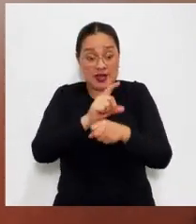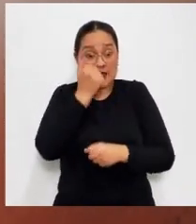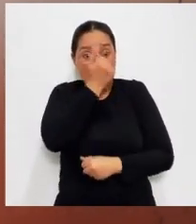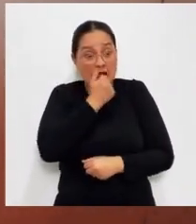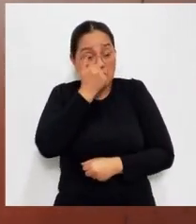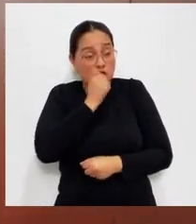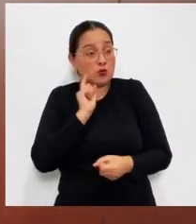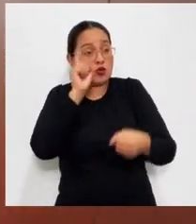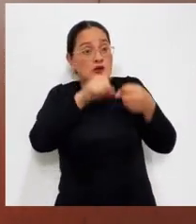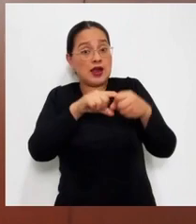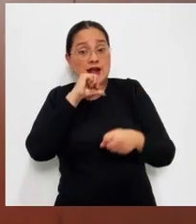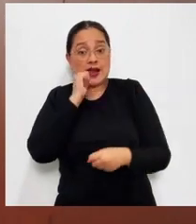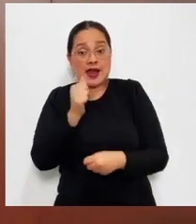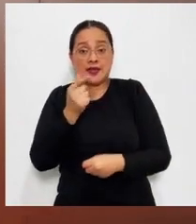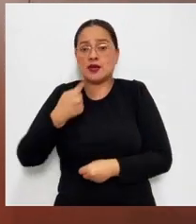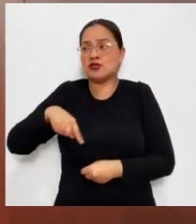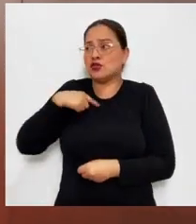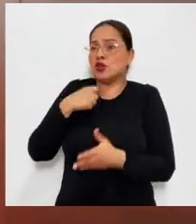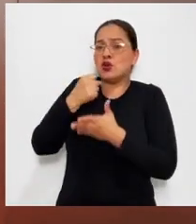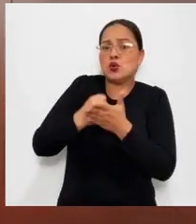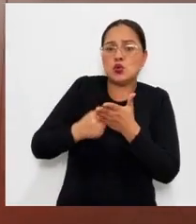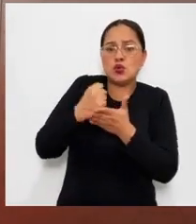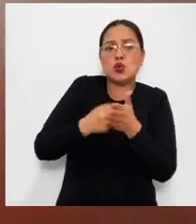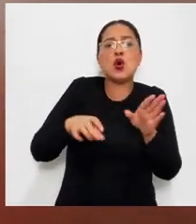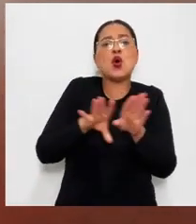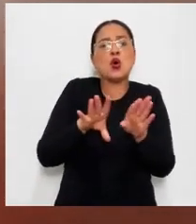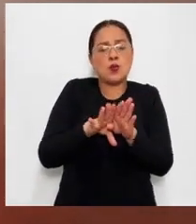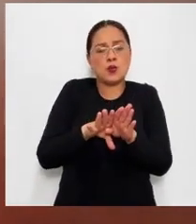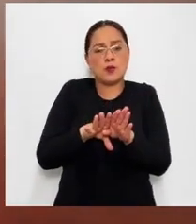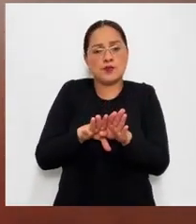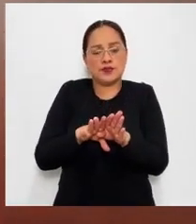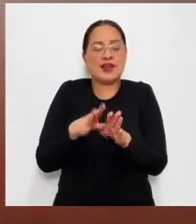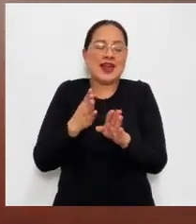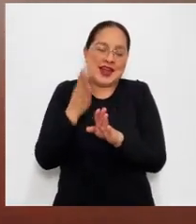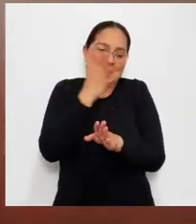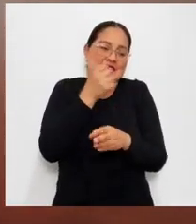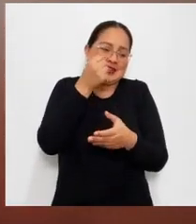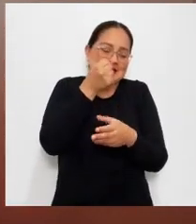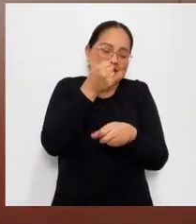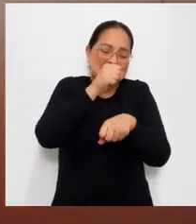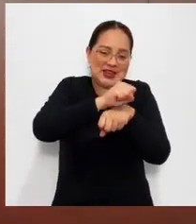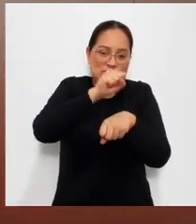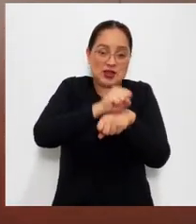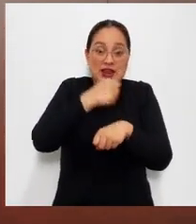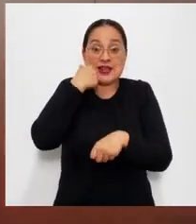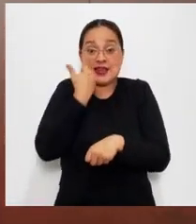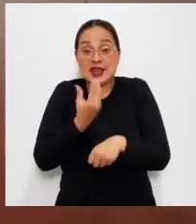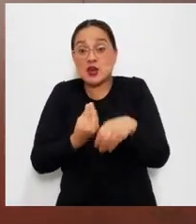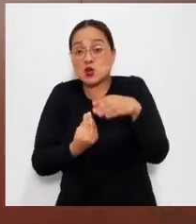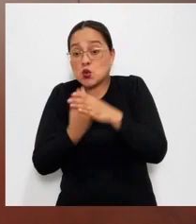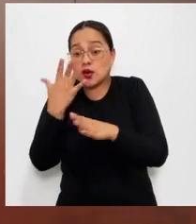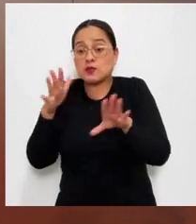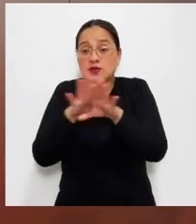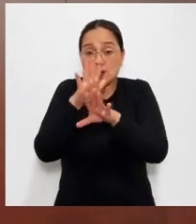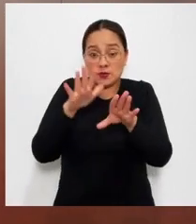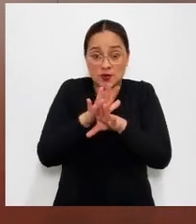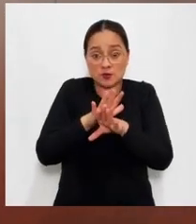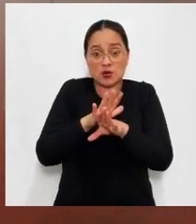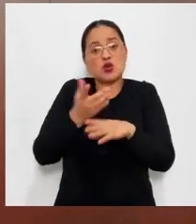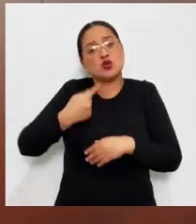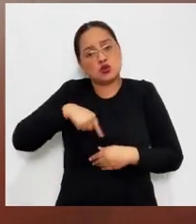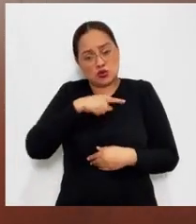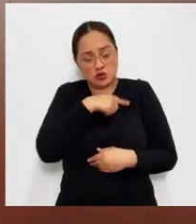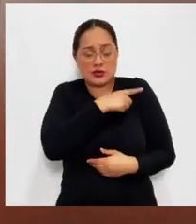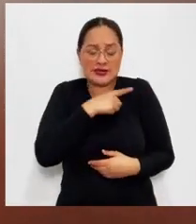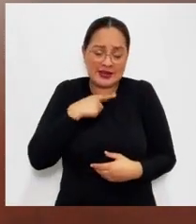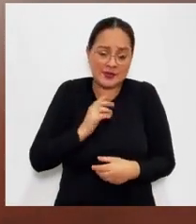alumnos, difícilmente podremos exigir que en la secundaria, en aquel entonces, podamos tener otras condiciones. Es decir, tenemos